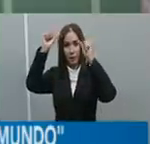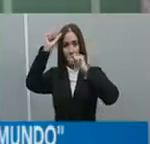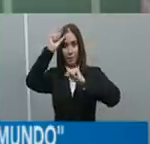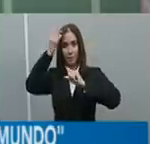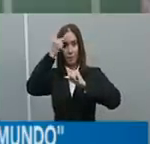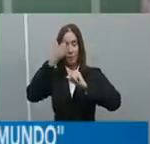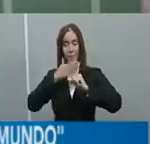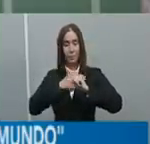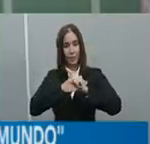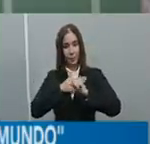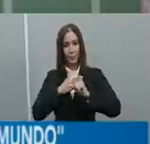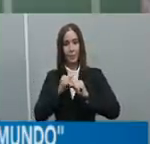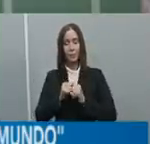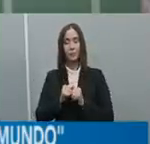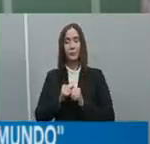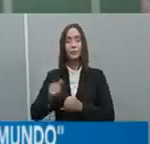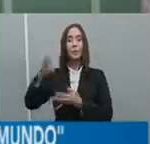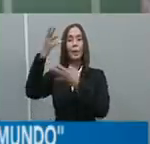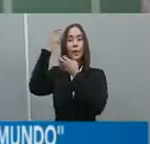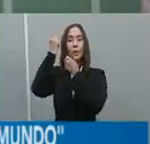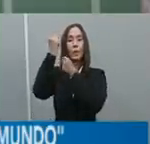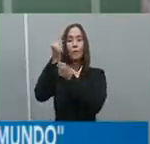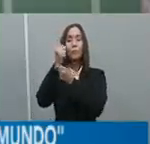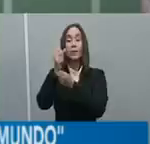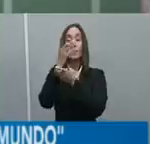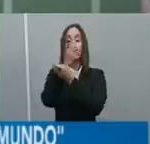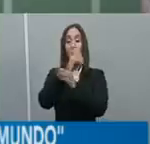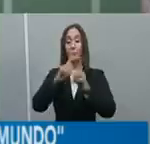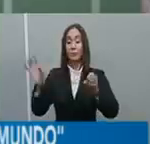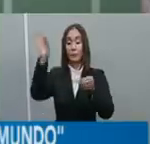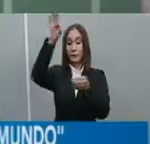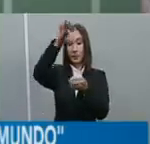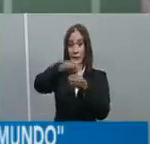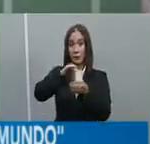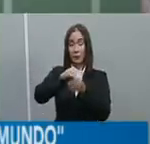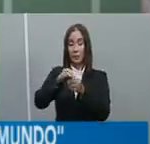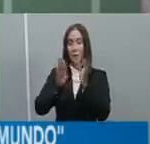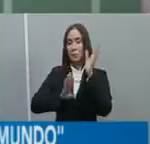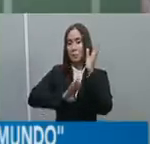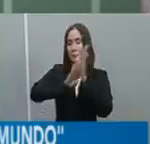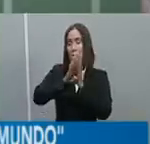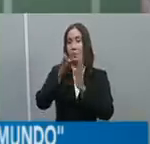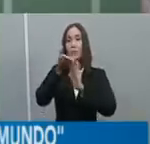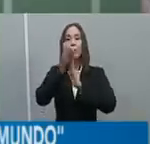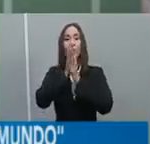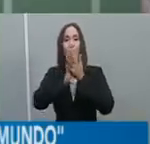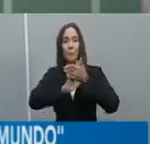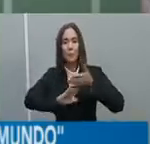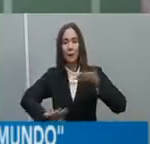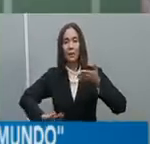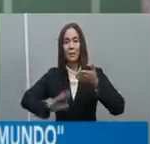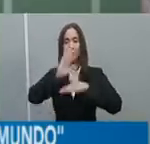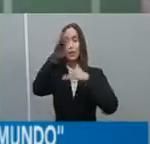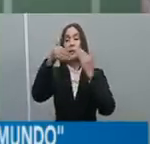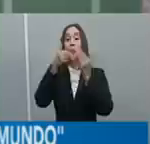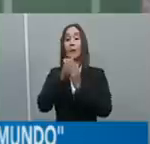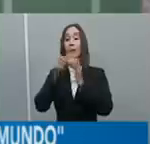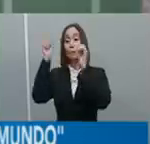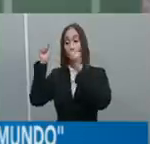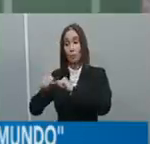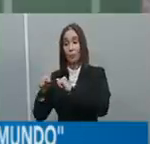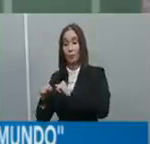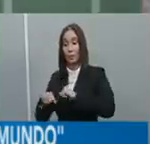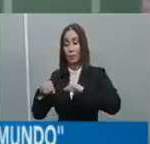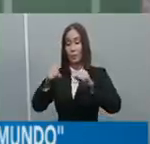los procesos democráticos venideros se desarrollen en paz y cuente con una participación masiva de ciudadanos para que